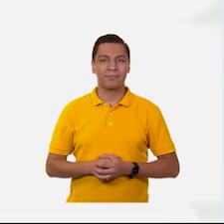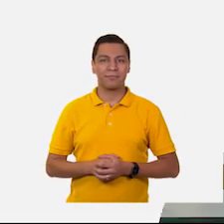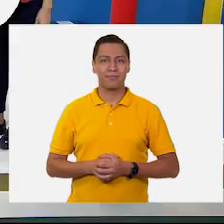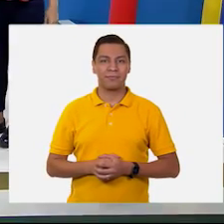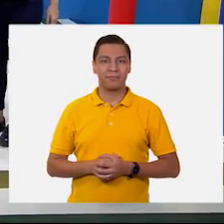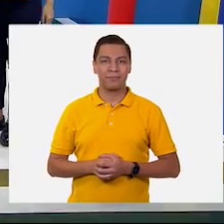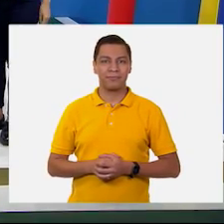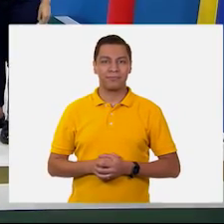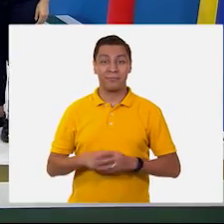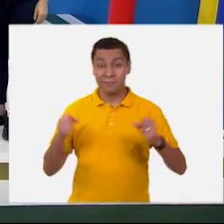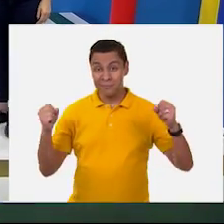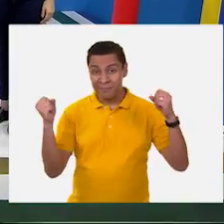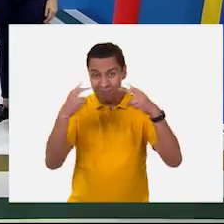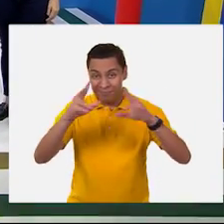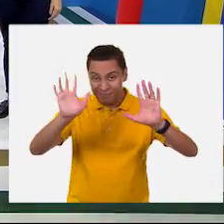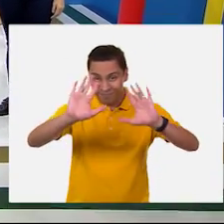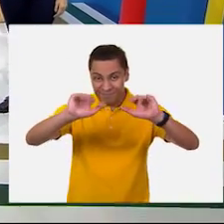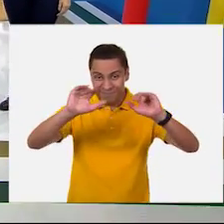aprendeencasa.sep.gob.mx. ¡Nos vemos!